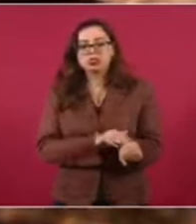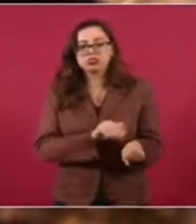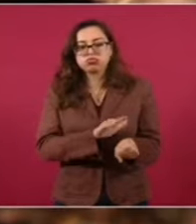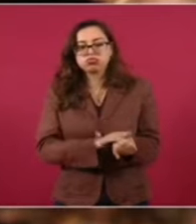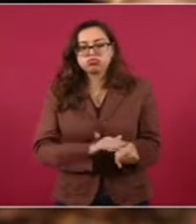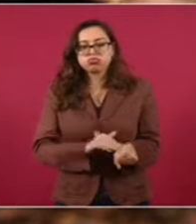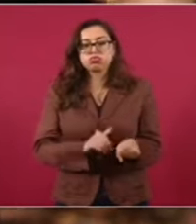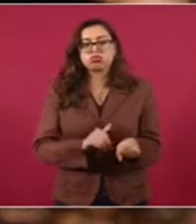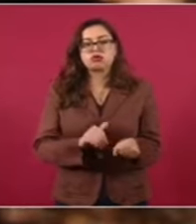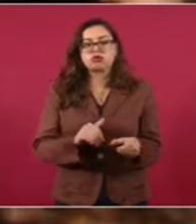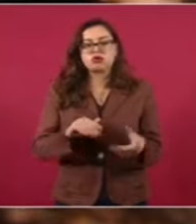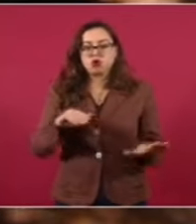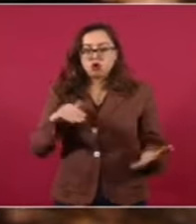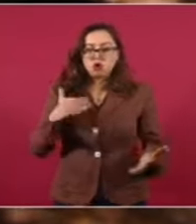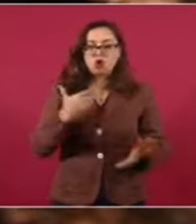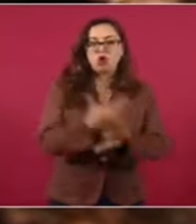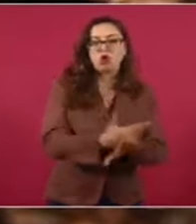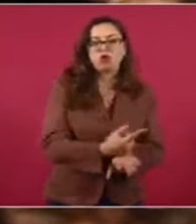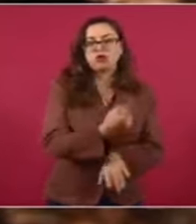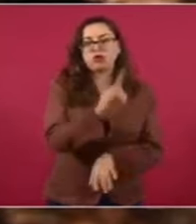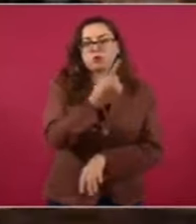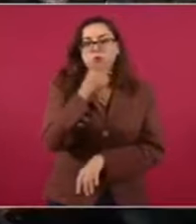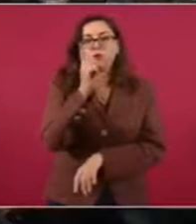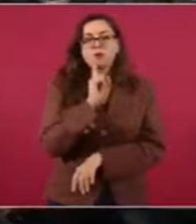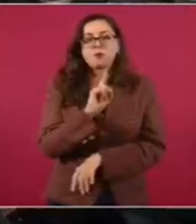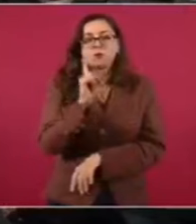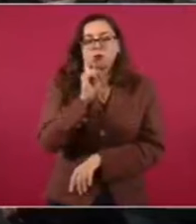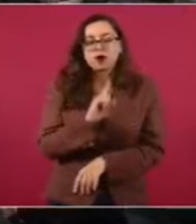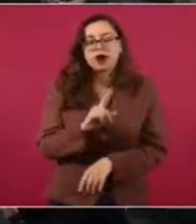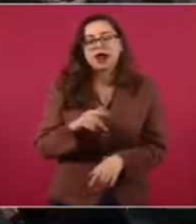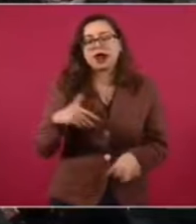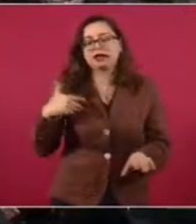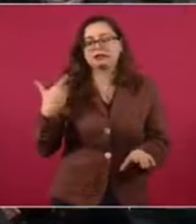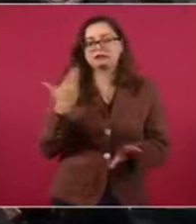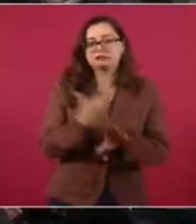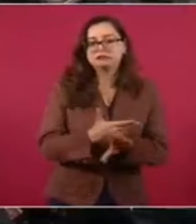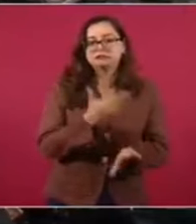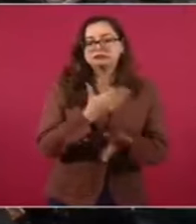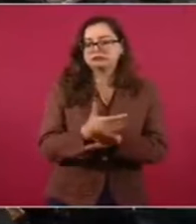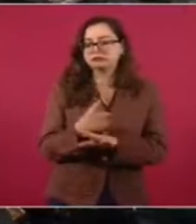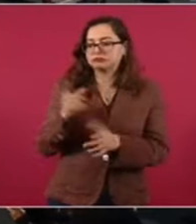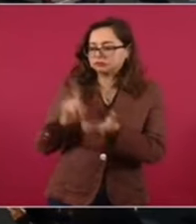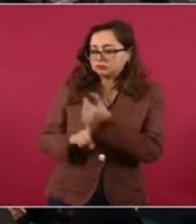amenaza, en contra de una académica, que está investigando, este, esta elección,